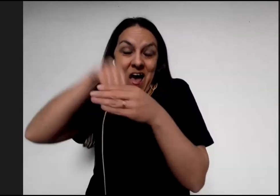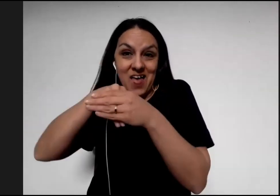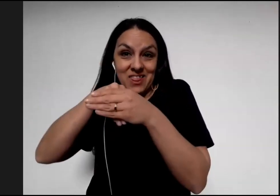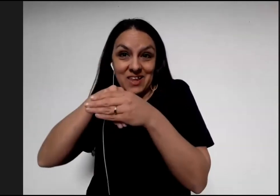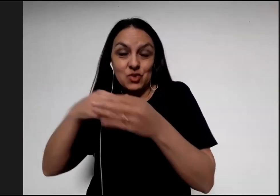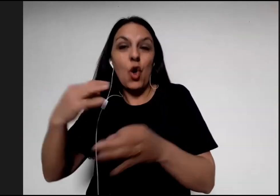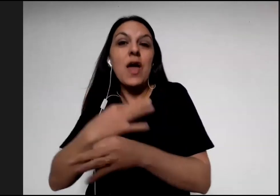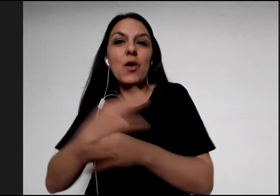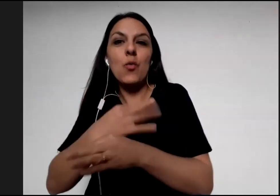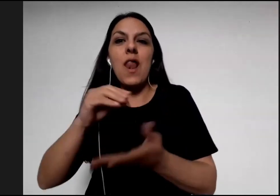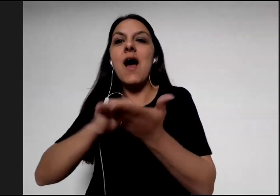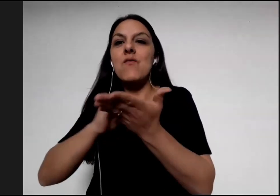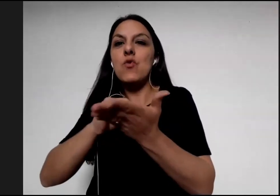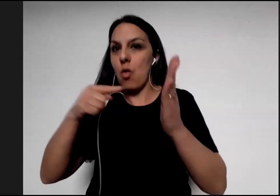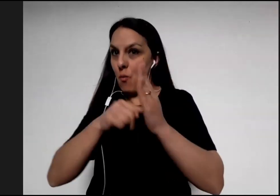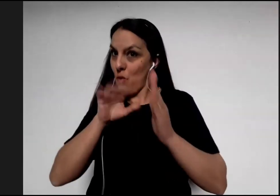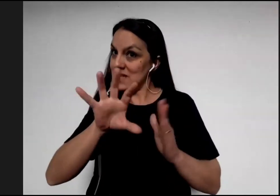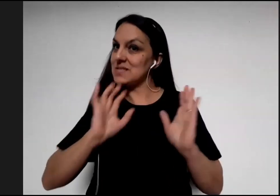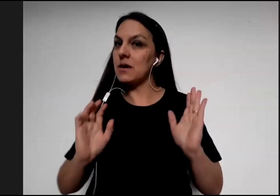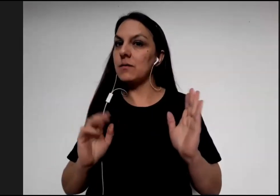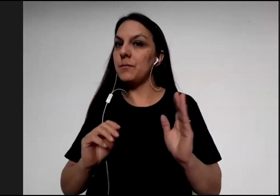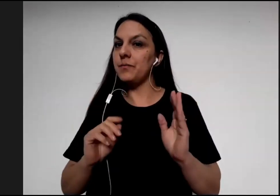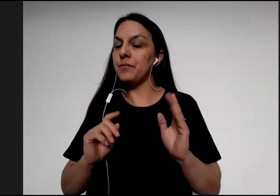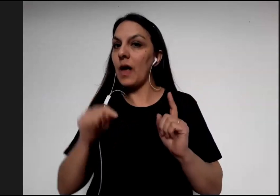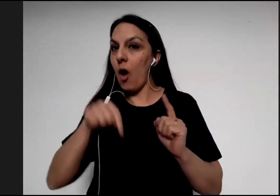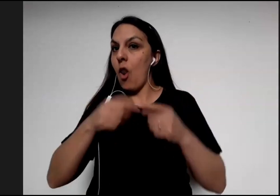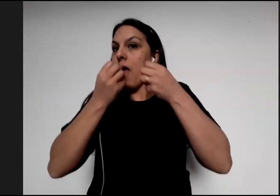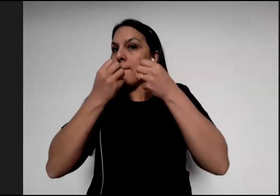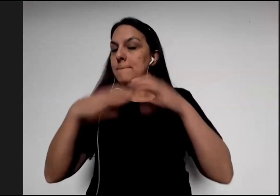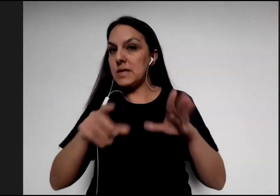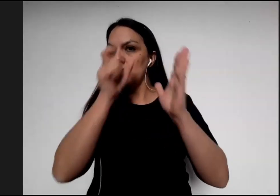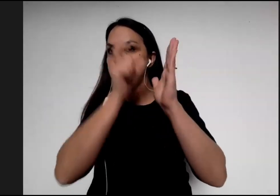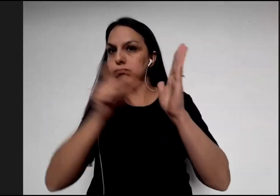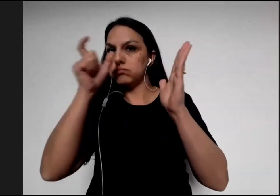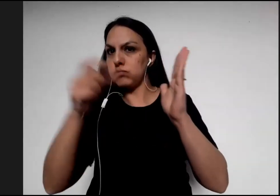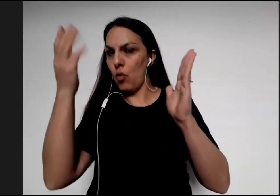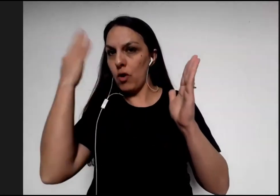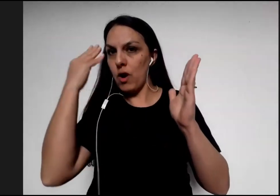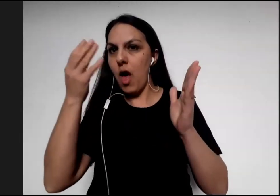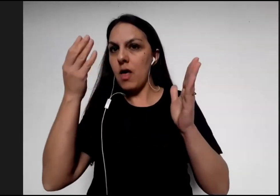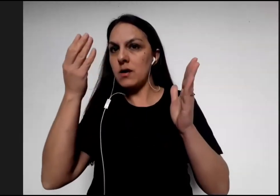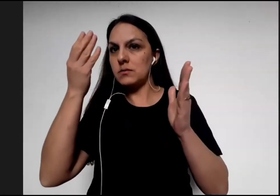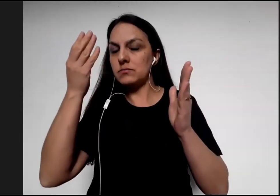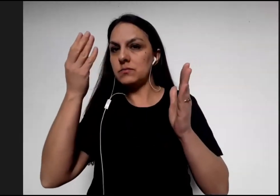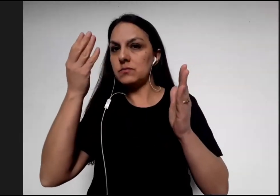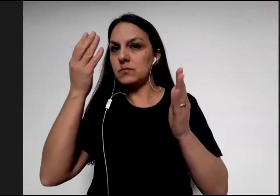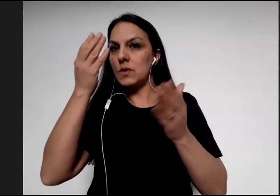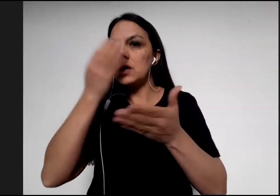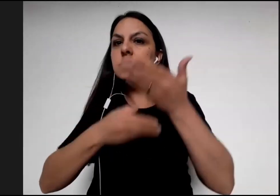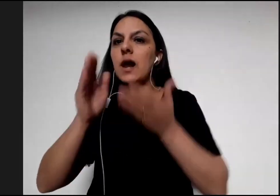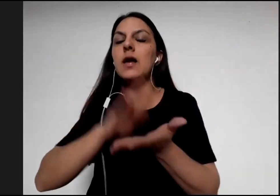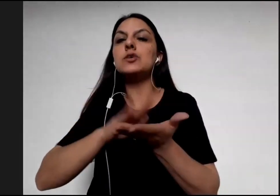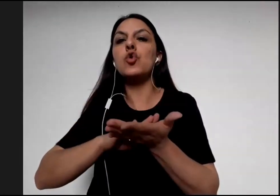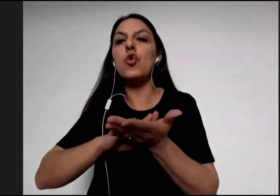organizado, vamos a dar comienzo a este ciclo, a esta jornada de charlas sobre discapacidad que hemos